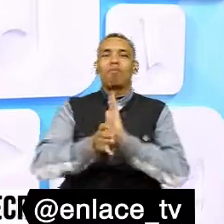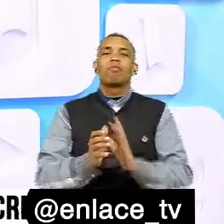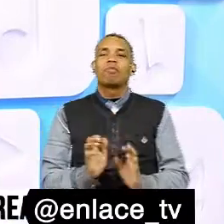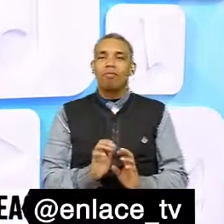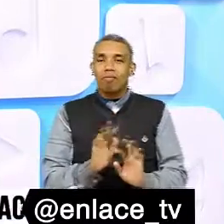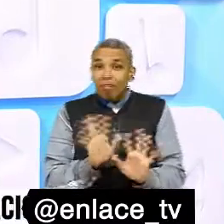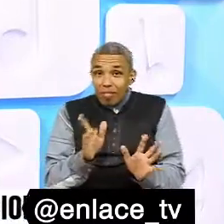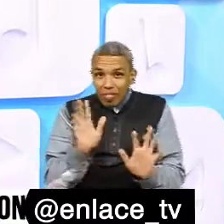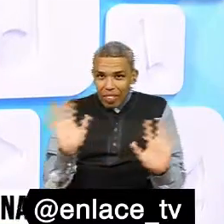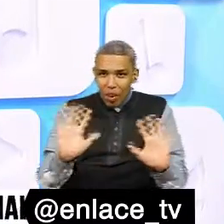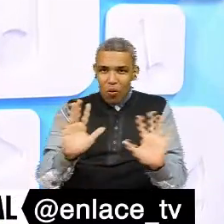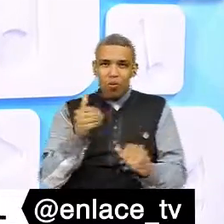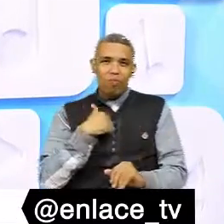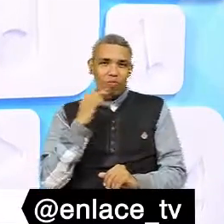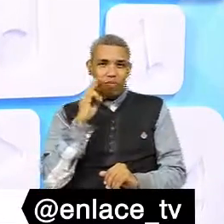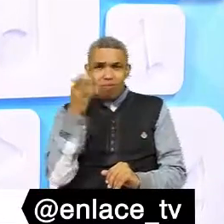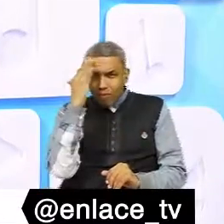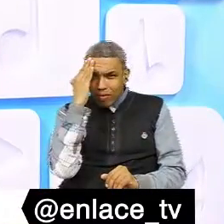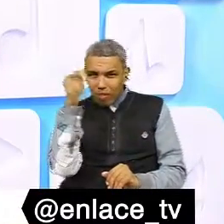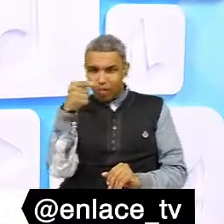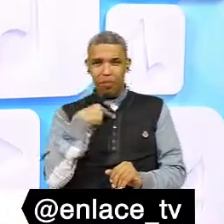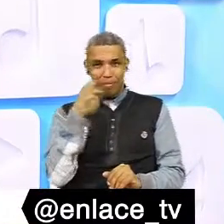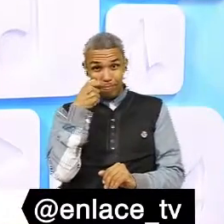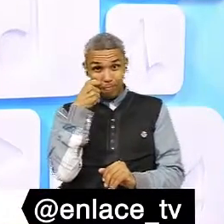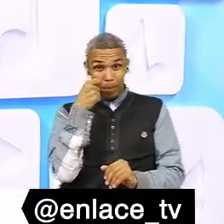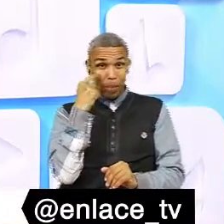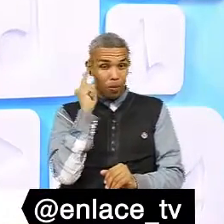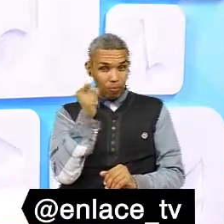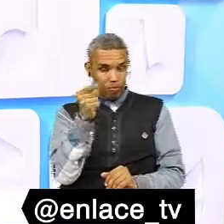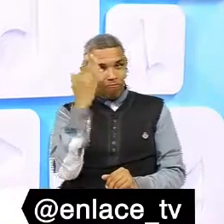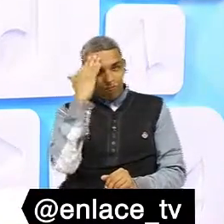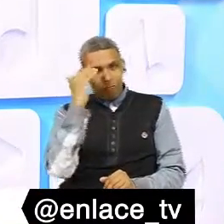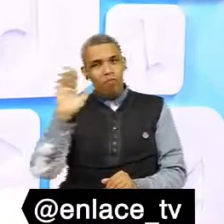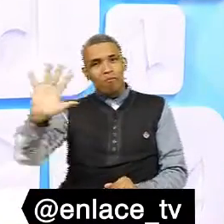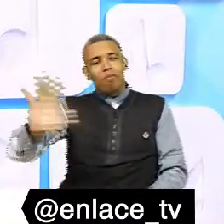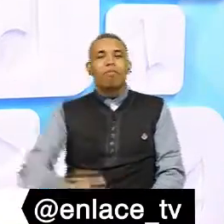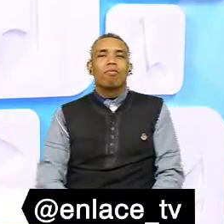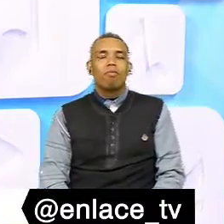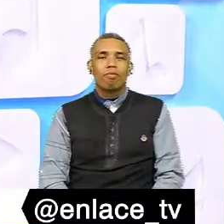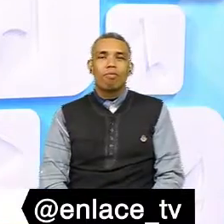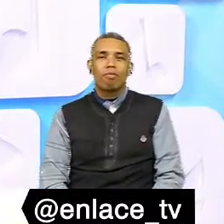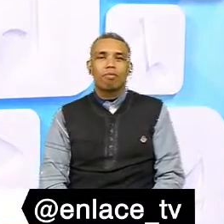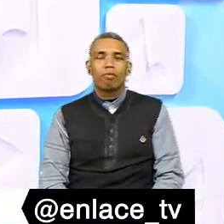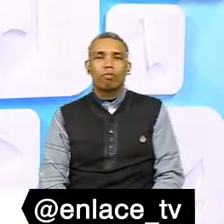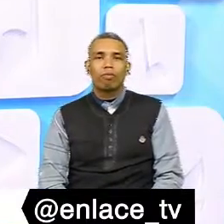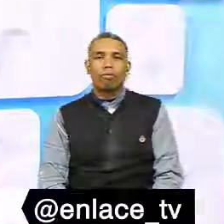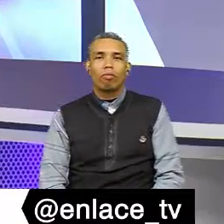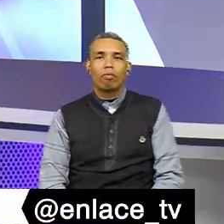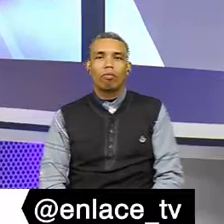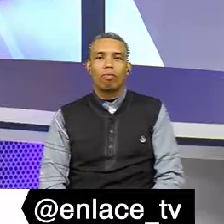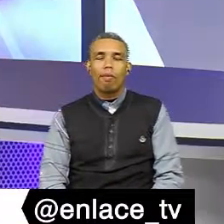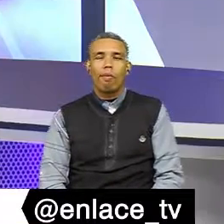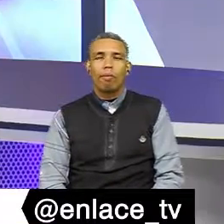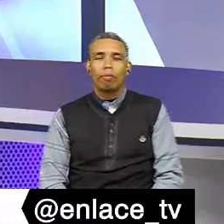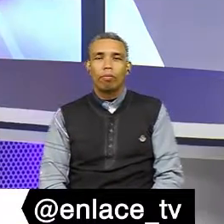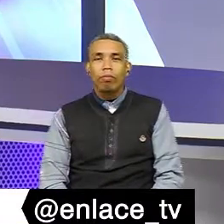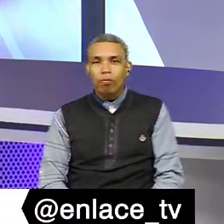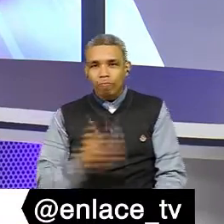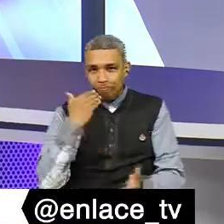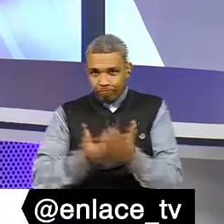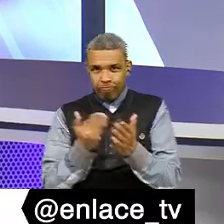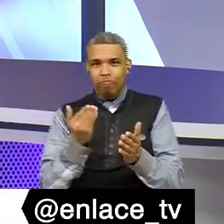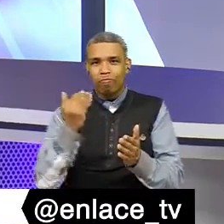Que pasen feliz noche. Recuerden, barranqueños, que ustedes quedan en la mira. Yo me despido como siempre. Un besito. Chao, chao. Gracias, Sara,